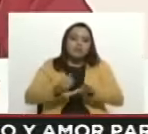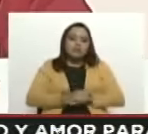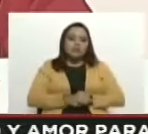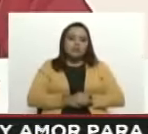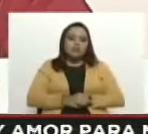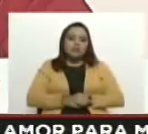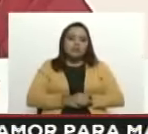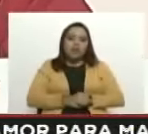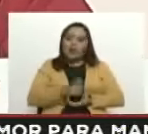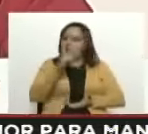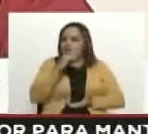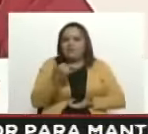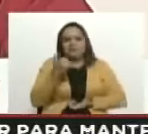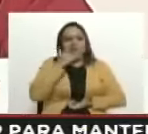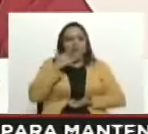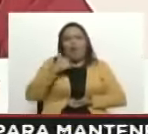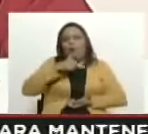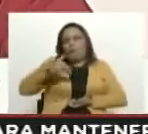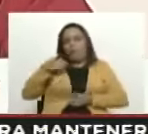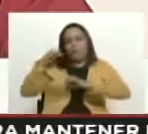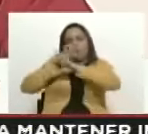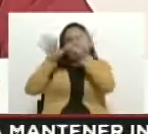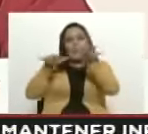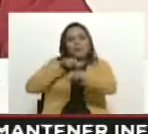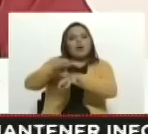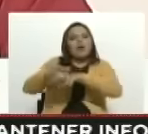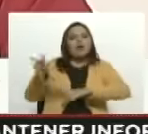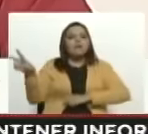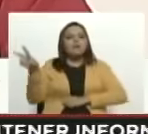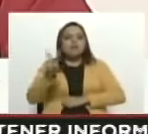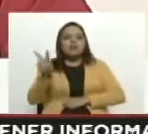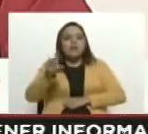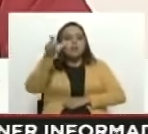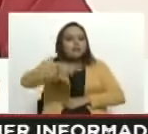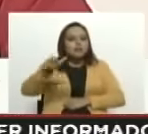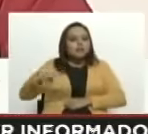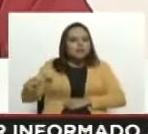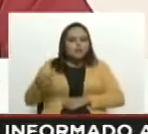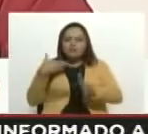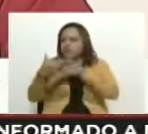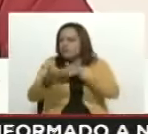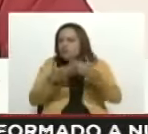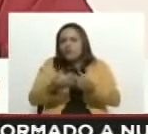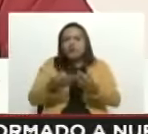duda en la mayoría de los venezolanos, independientemente de su